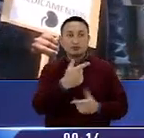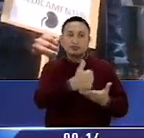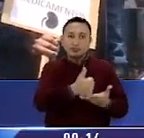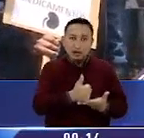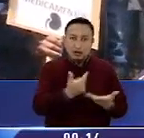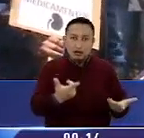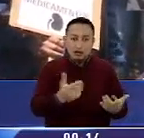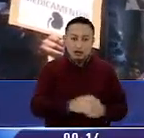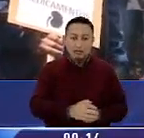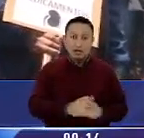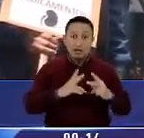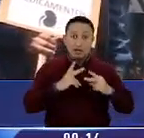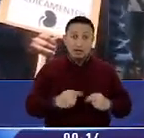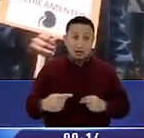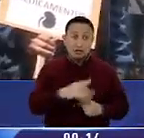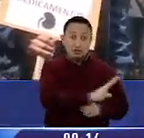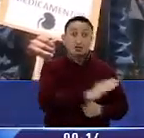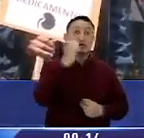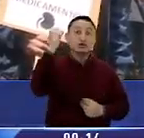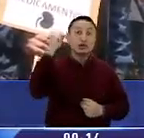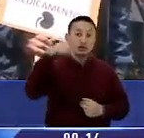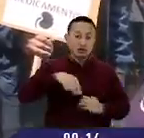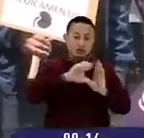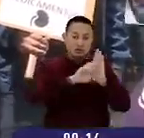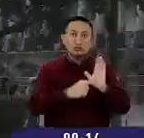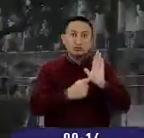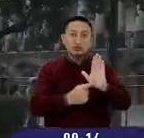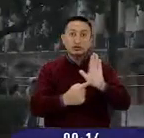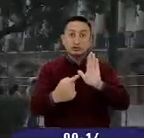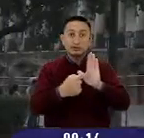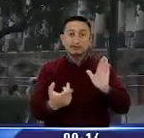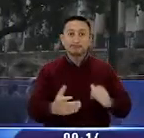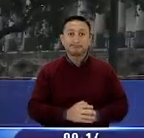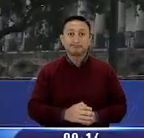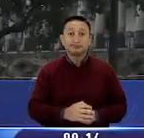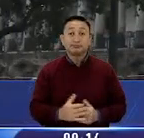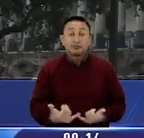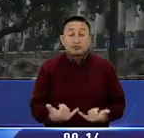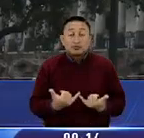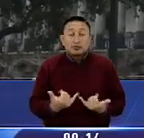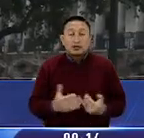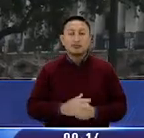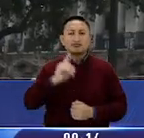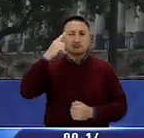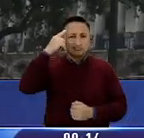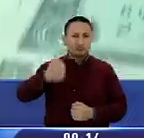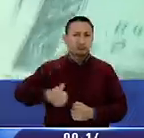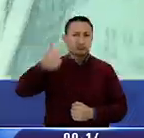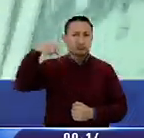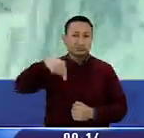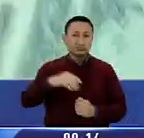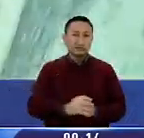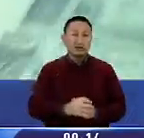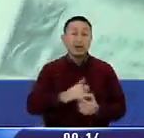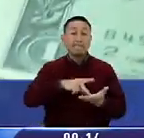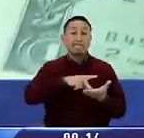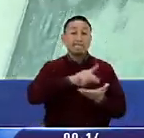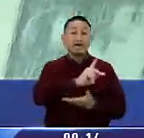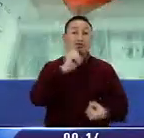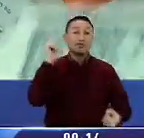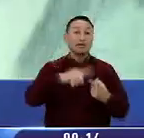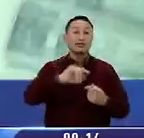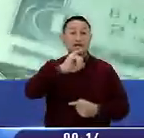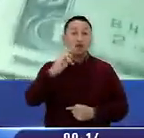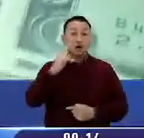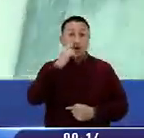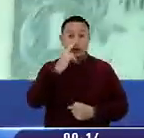embargo su salud es un derecho que está marcado dentro de la Constitución. Por el momento se conoce que el gobierno ofreció realizar un abono hasta el mes de junio,